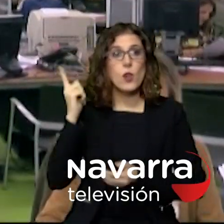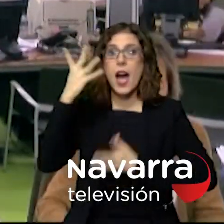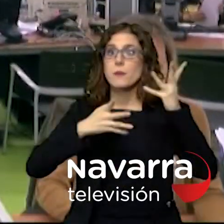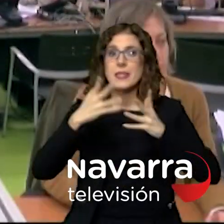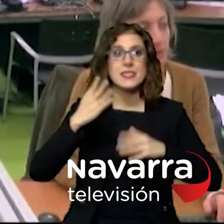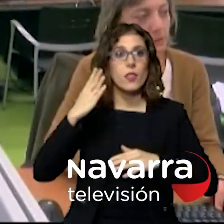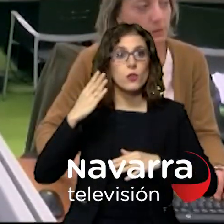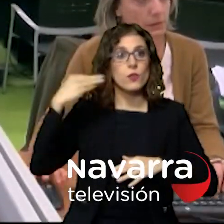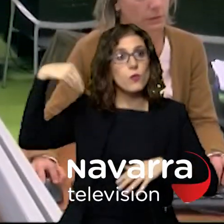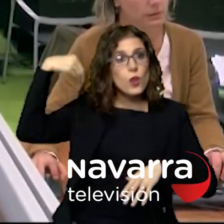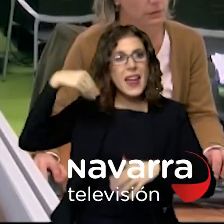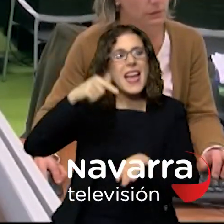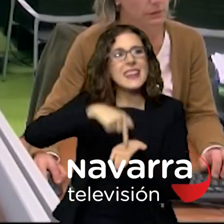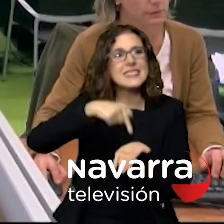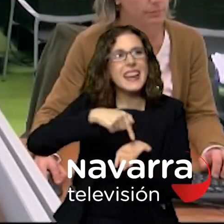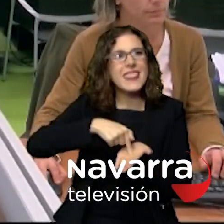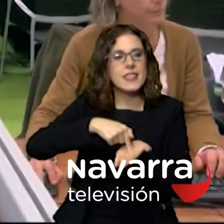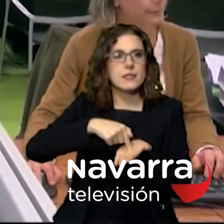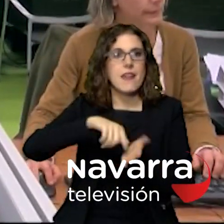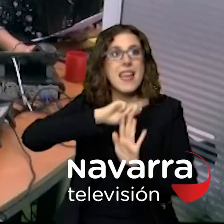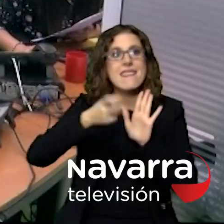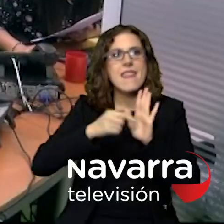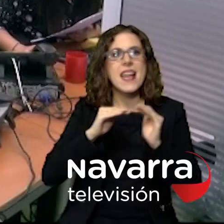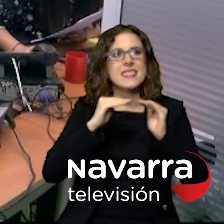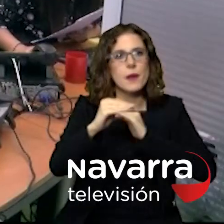exigencias de la Ley de Estabilidad Presupuestaria.